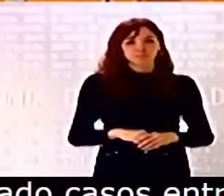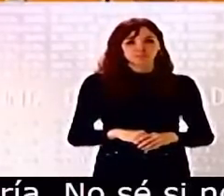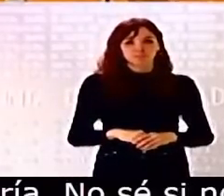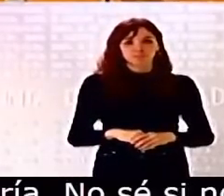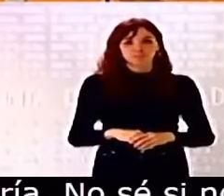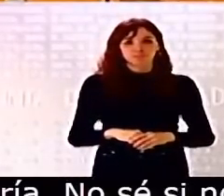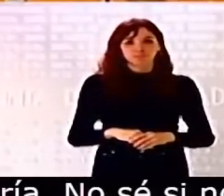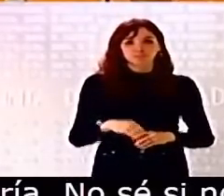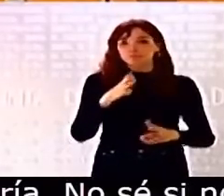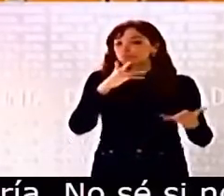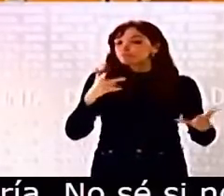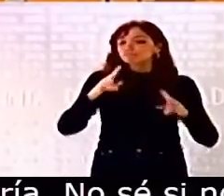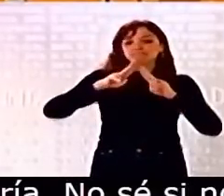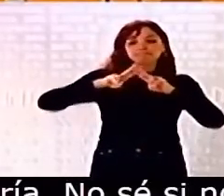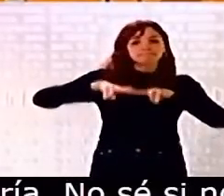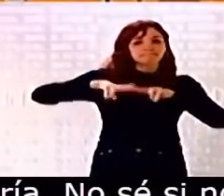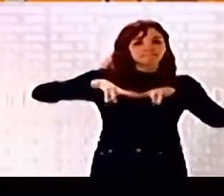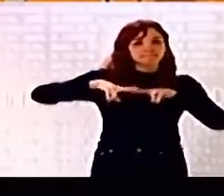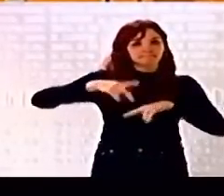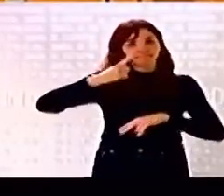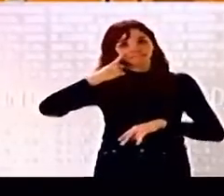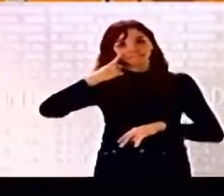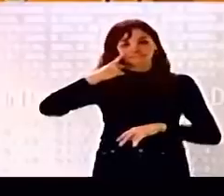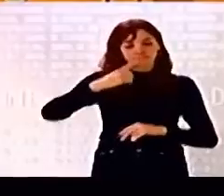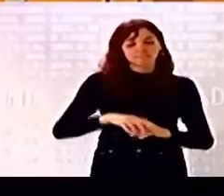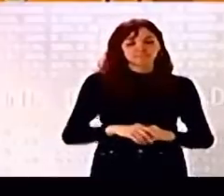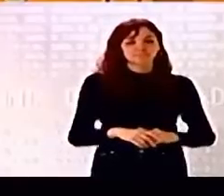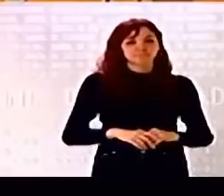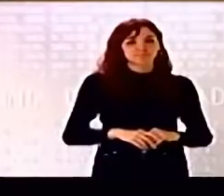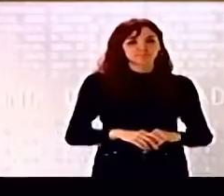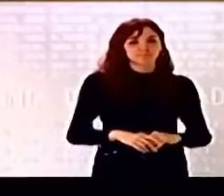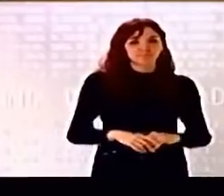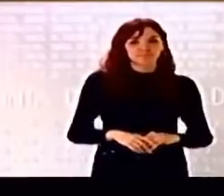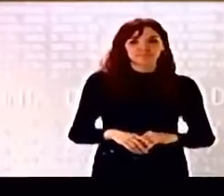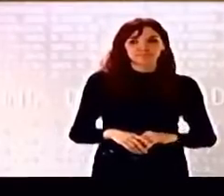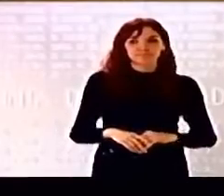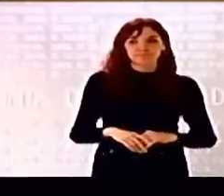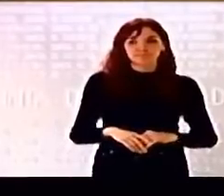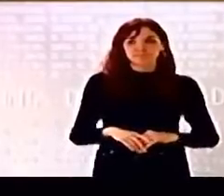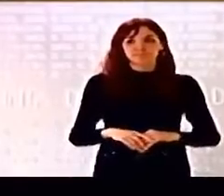Se está estudiando epidemiológicamente.